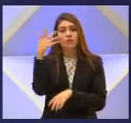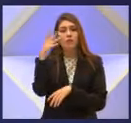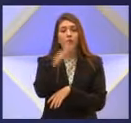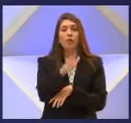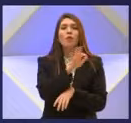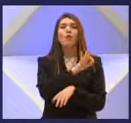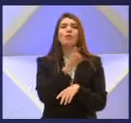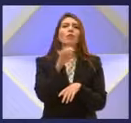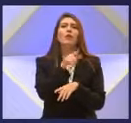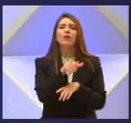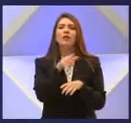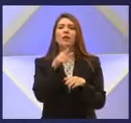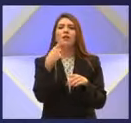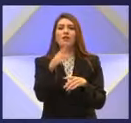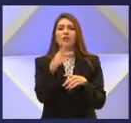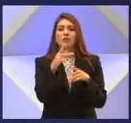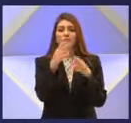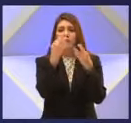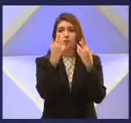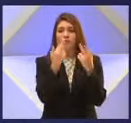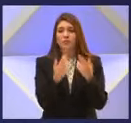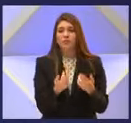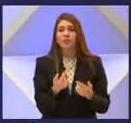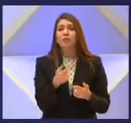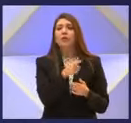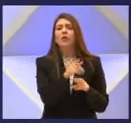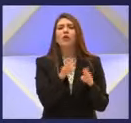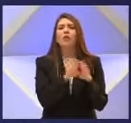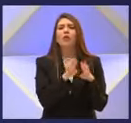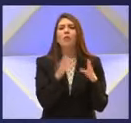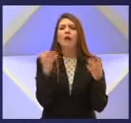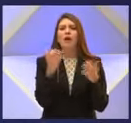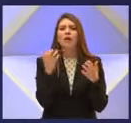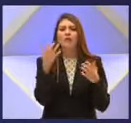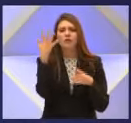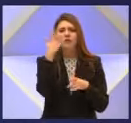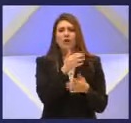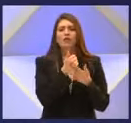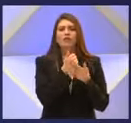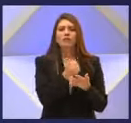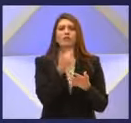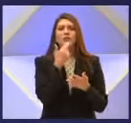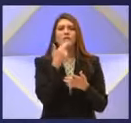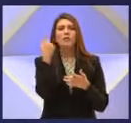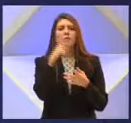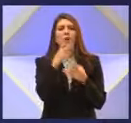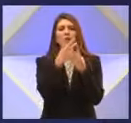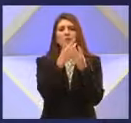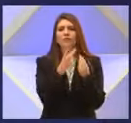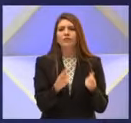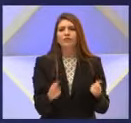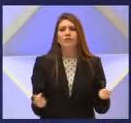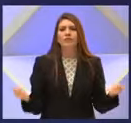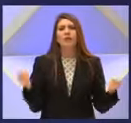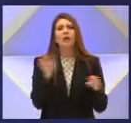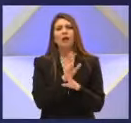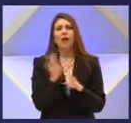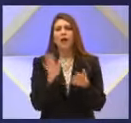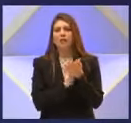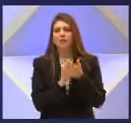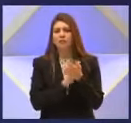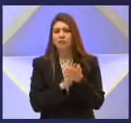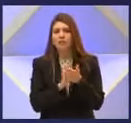de los de esos satélites que ya quedaron sin servicio y ya nos ahorraríamos el costo de volver a subir